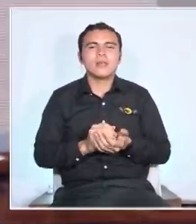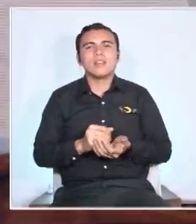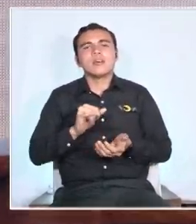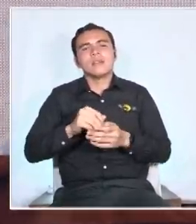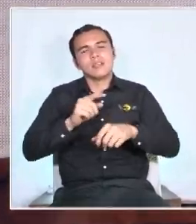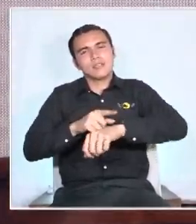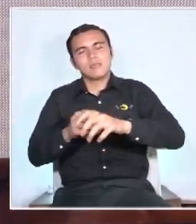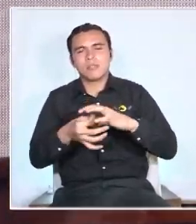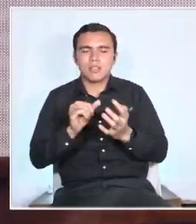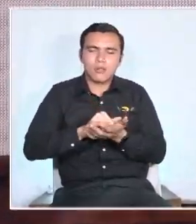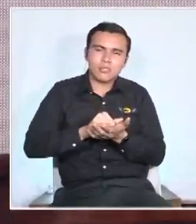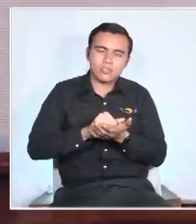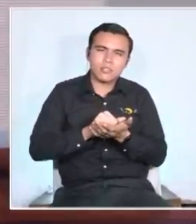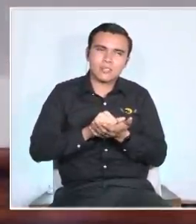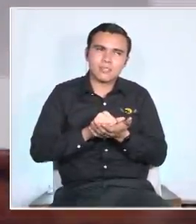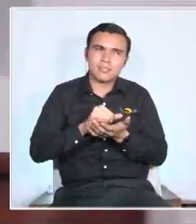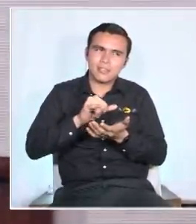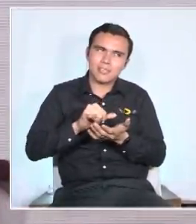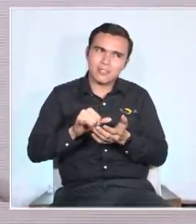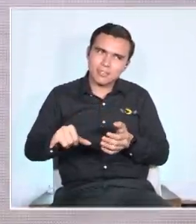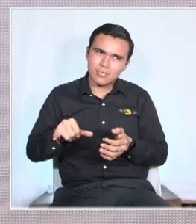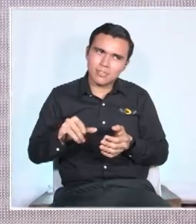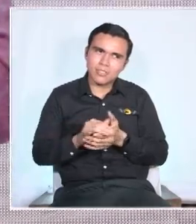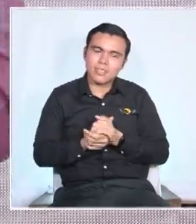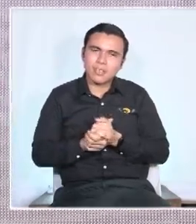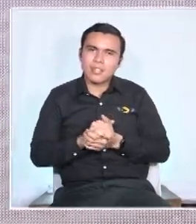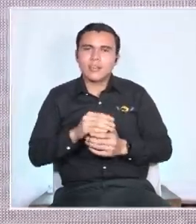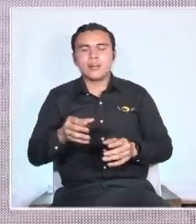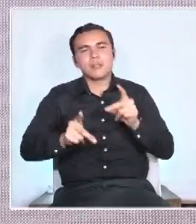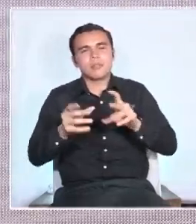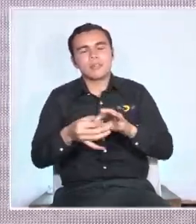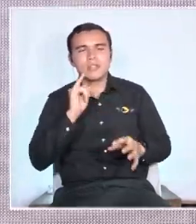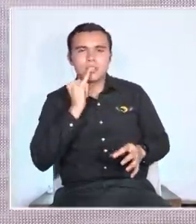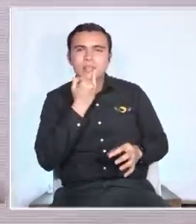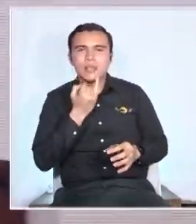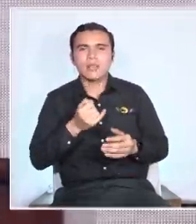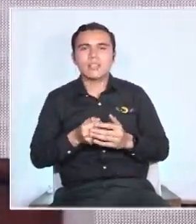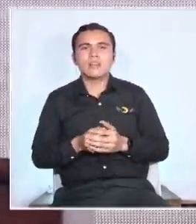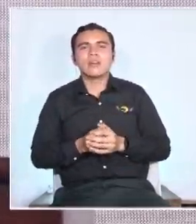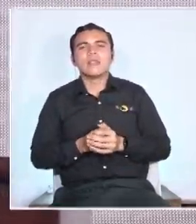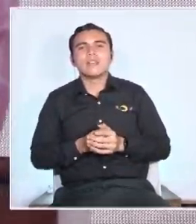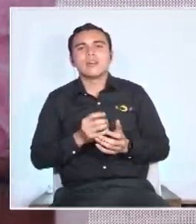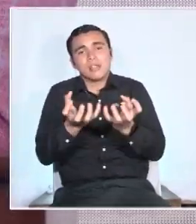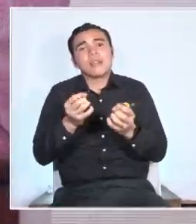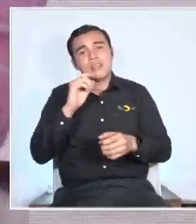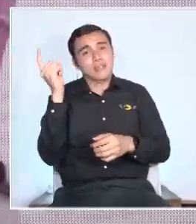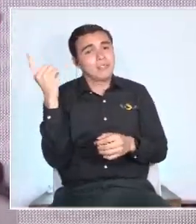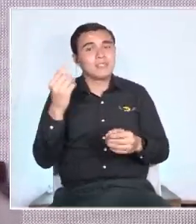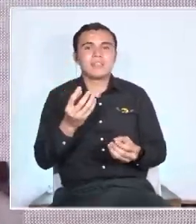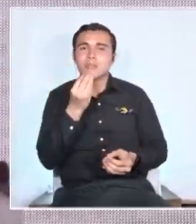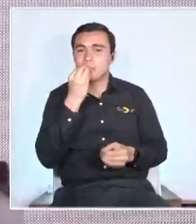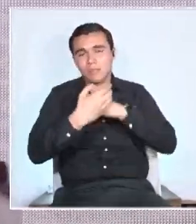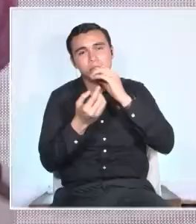donde los hombres de Dios, el pueblo de Israel, se acostumbraron al maná. Pero